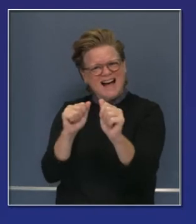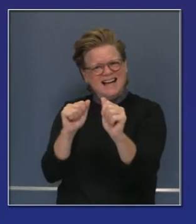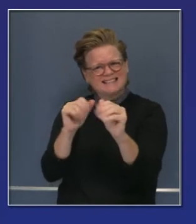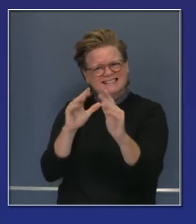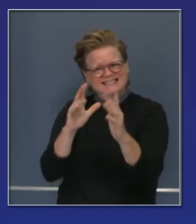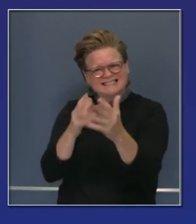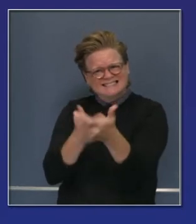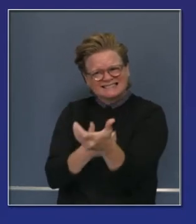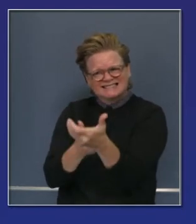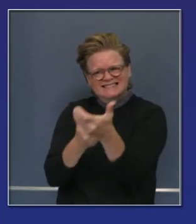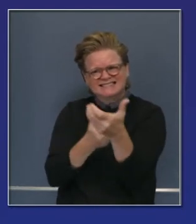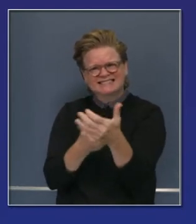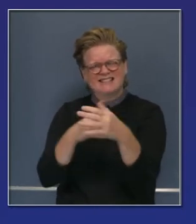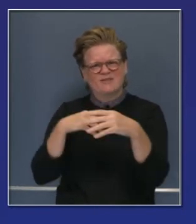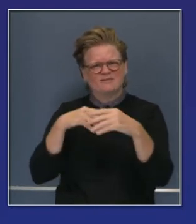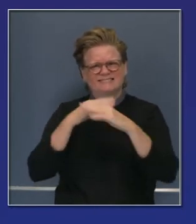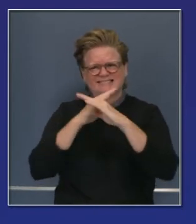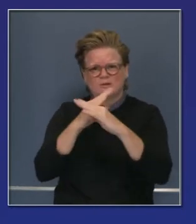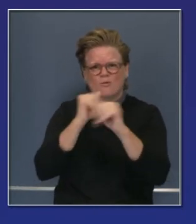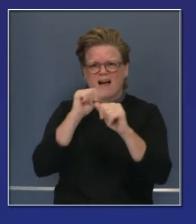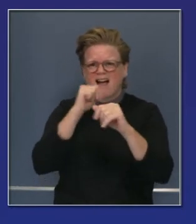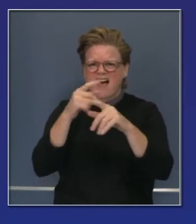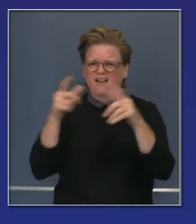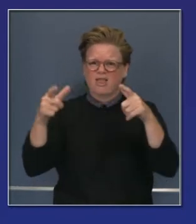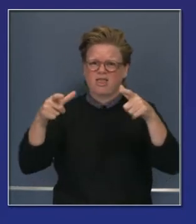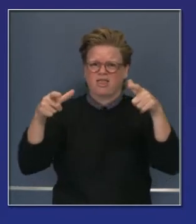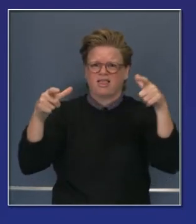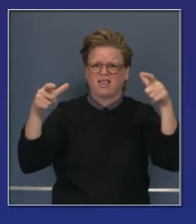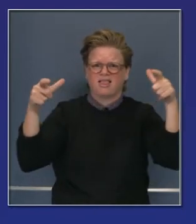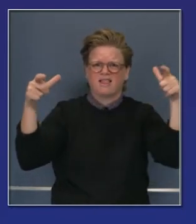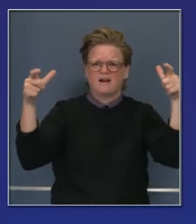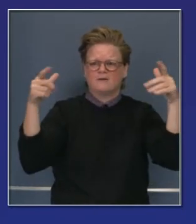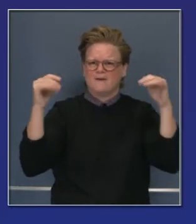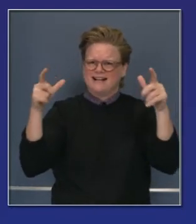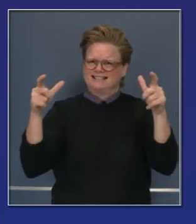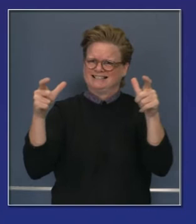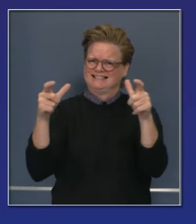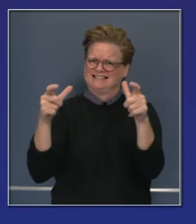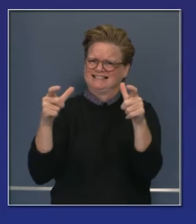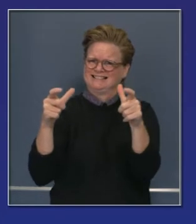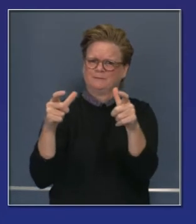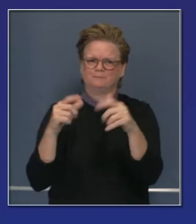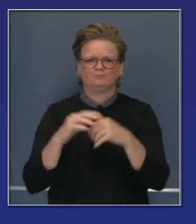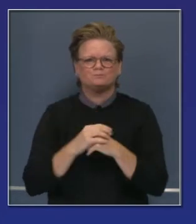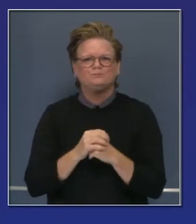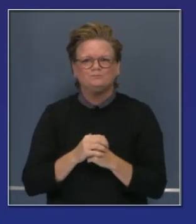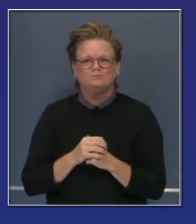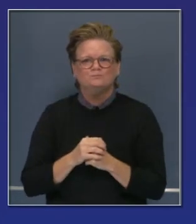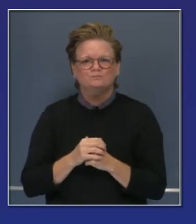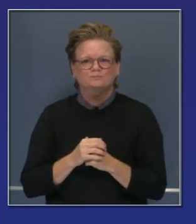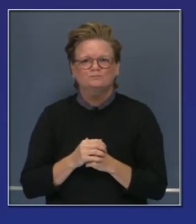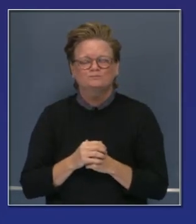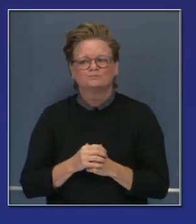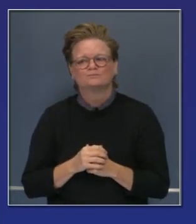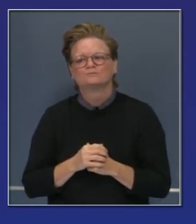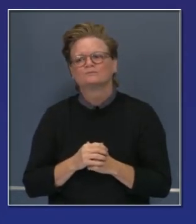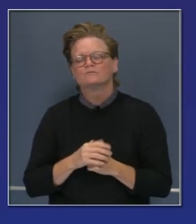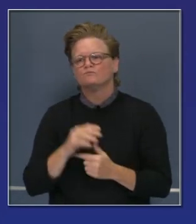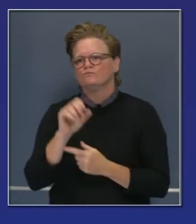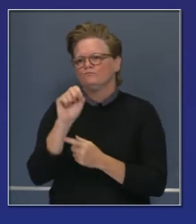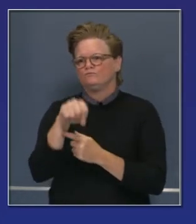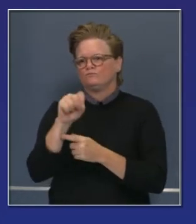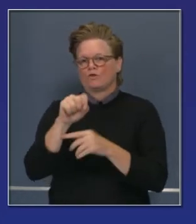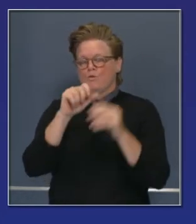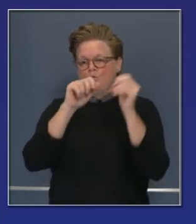logrando progreso a pesar de esas cifras de contención tercas, estando bajas en esa